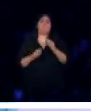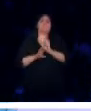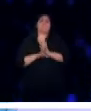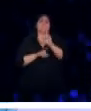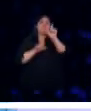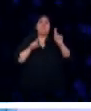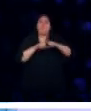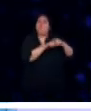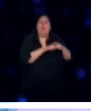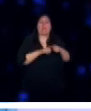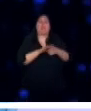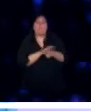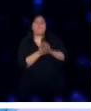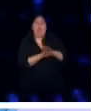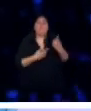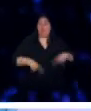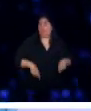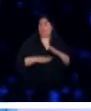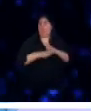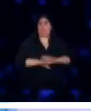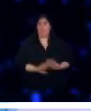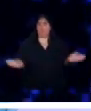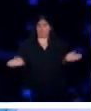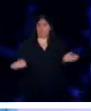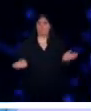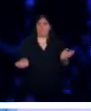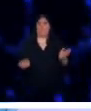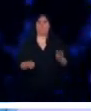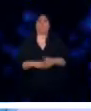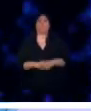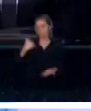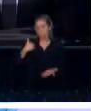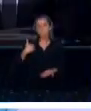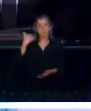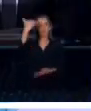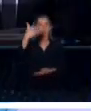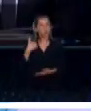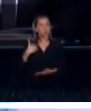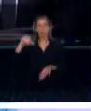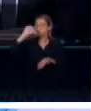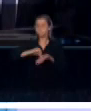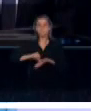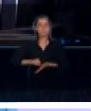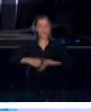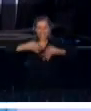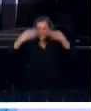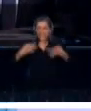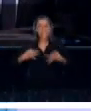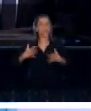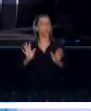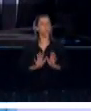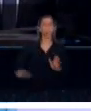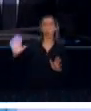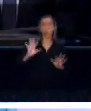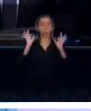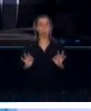Ricardo Bussi, hijo, el otro día en el debate en Tucumán. Digo, esto está pasando y por eso yo quiero ir al Congreso de la mano de Juan Schiaretti. Quiero llegar